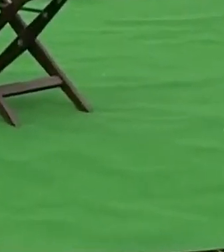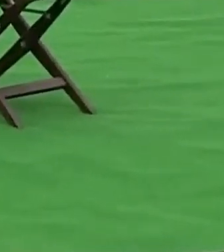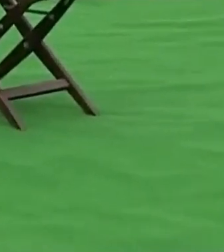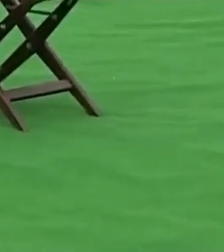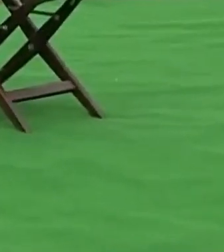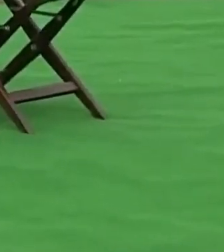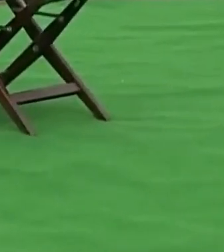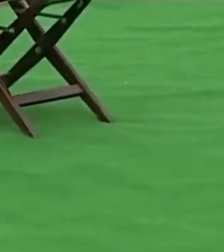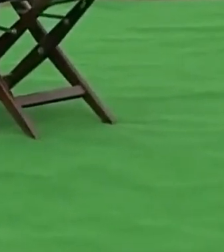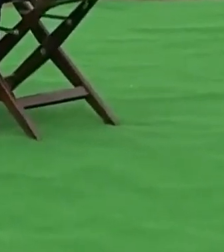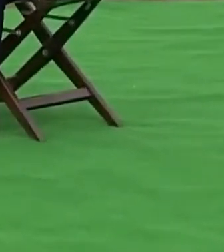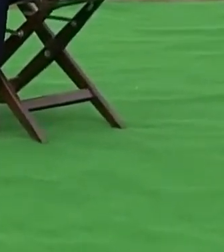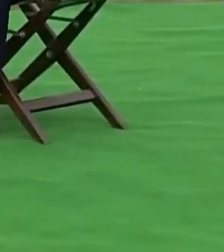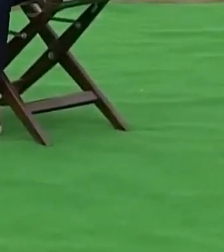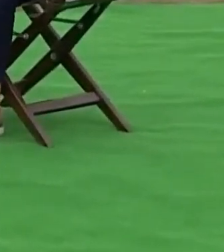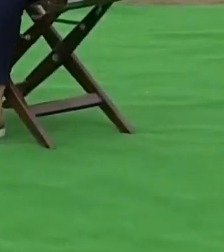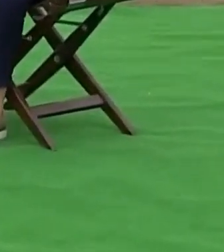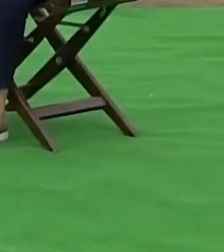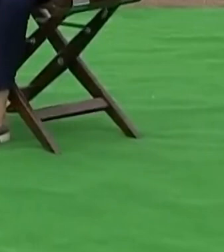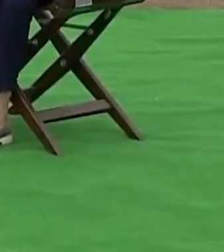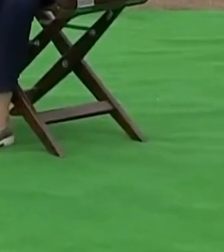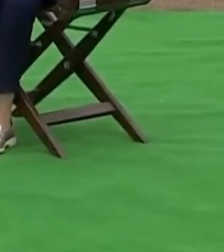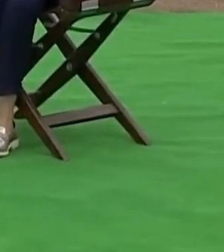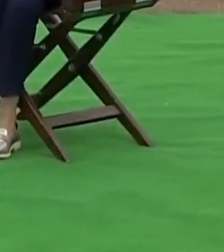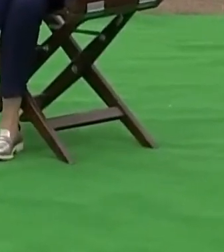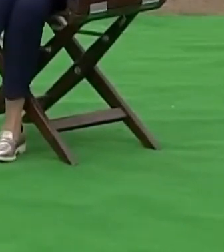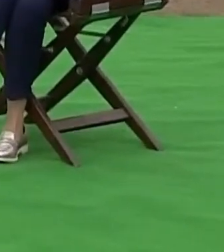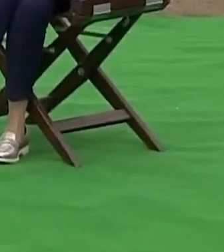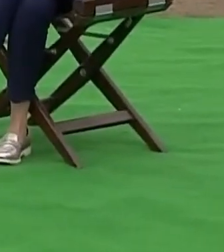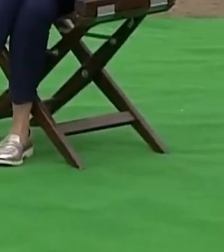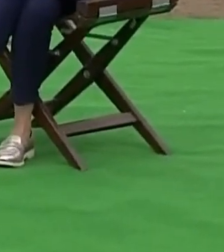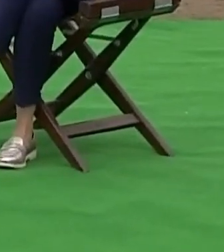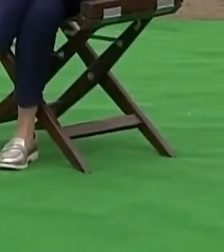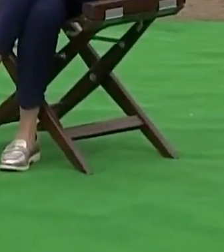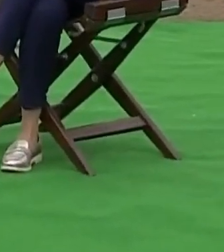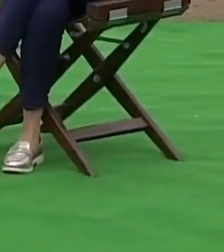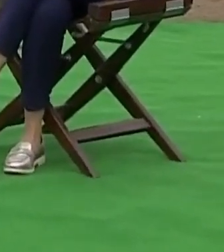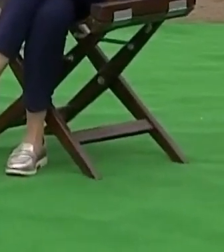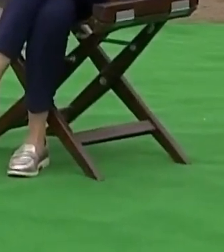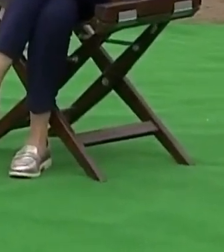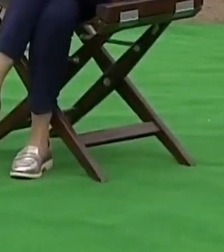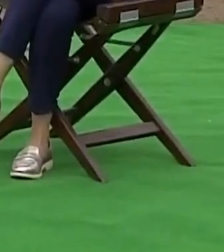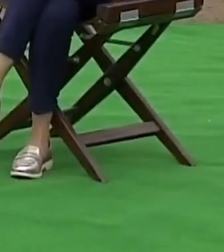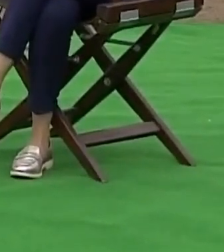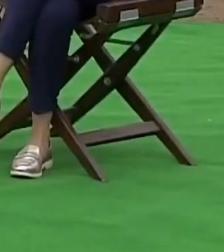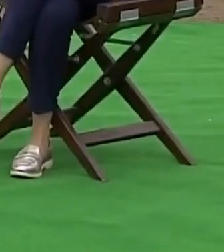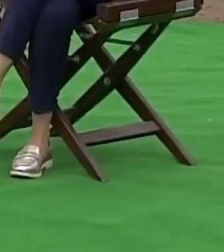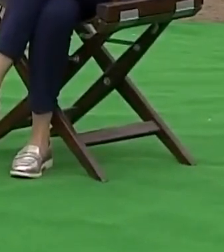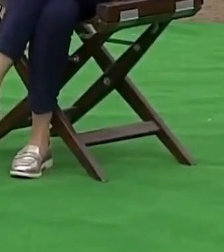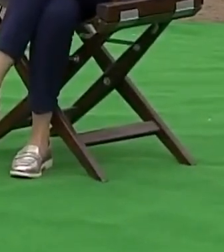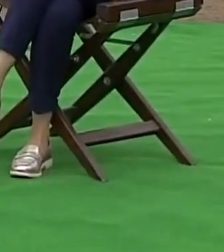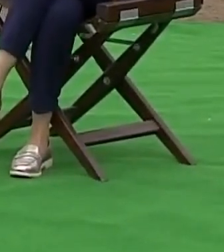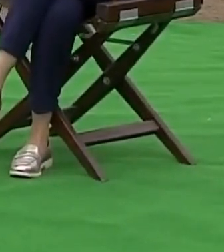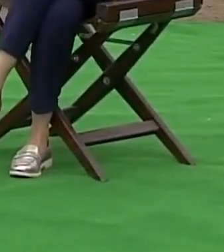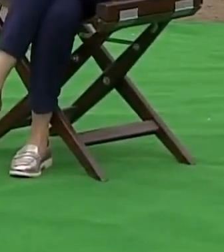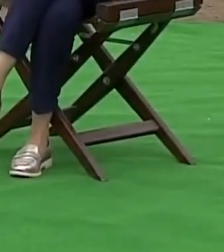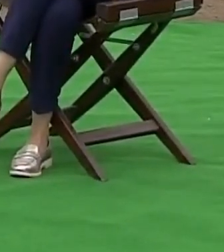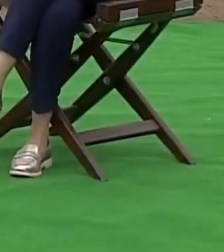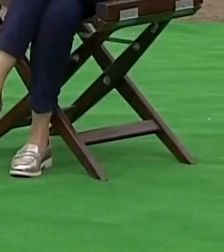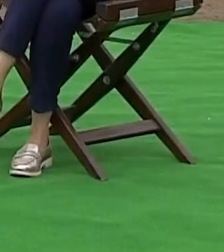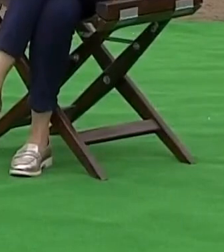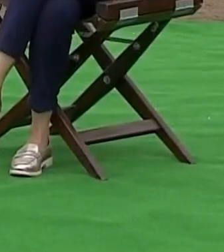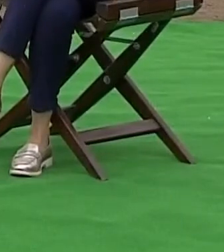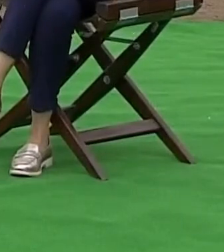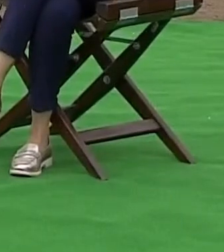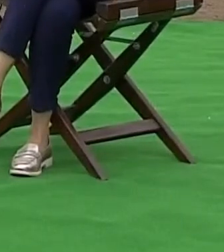no solamente vamos a aprender sobre este virus, sobre este importante virus que afecta a muchas mujeres, sino cómo prevenirlo, porque tenemos una vacuna,